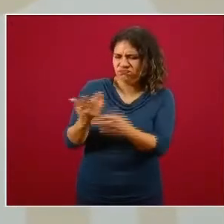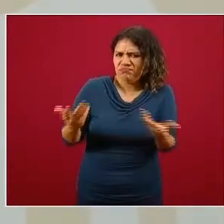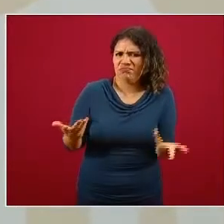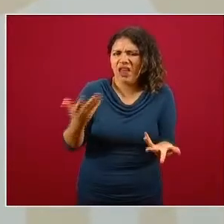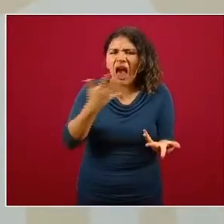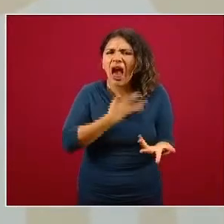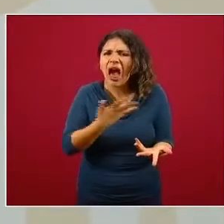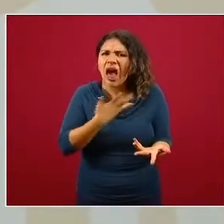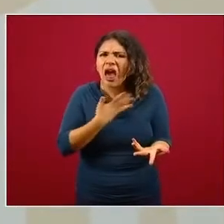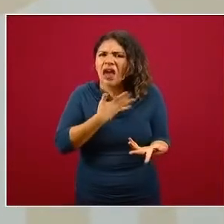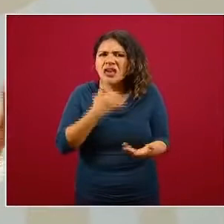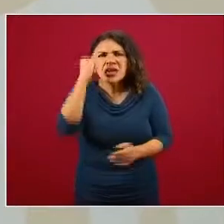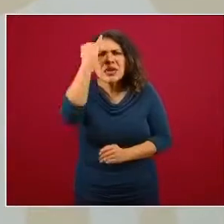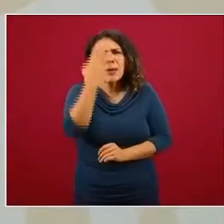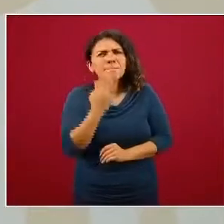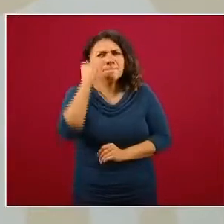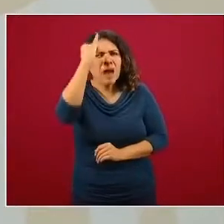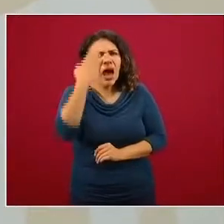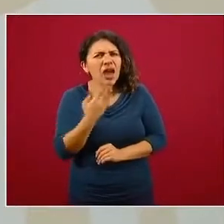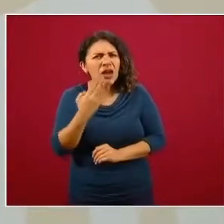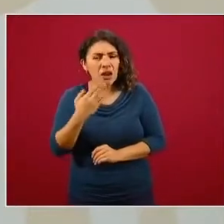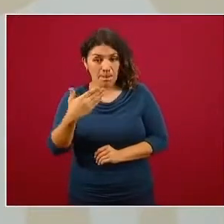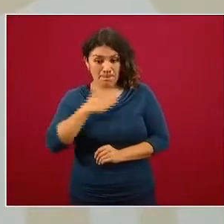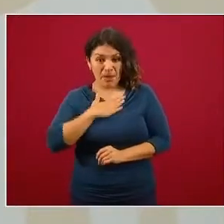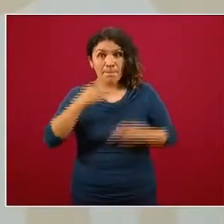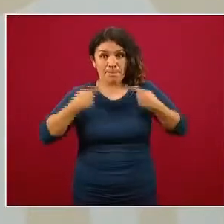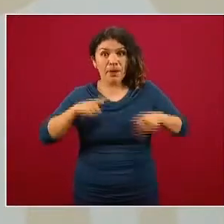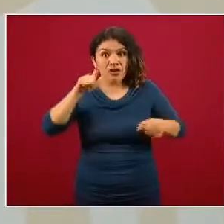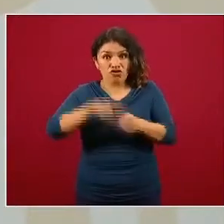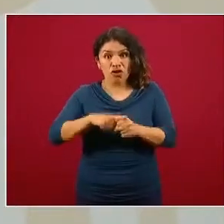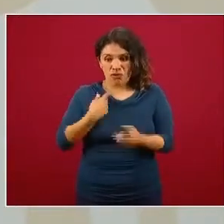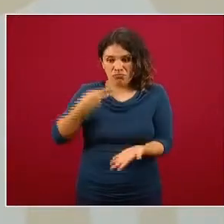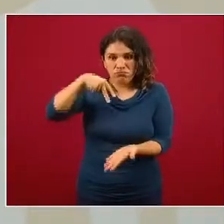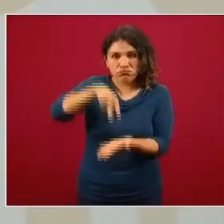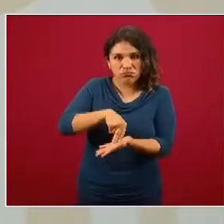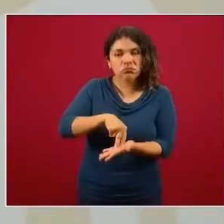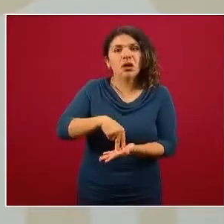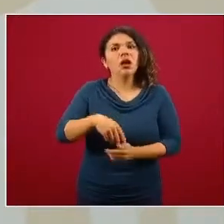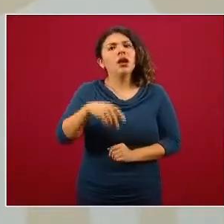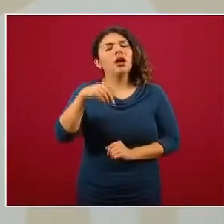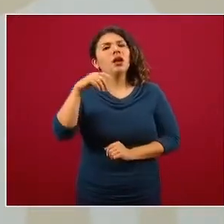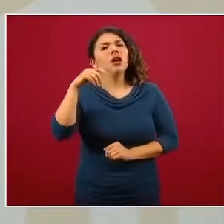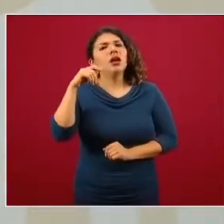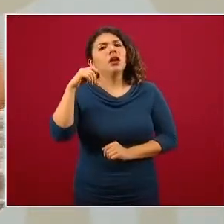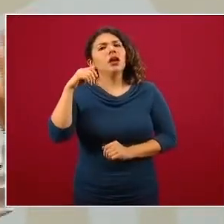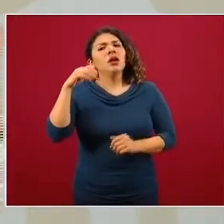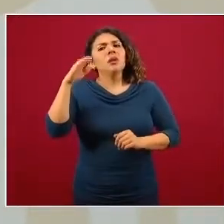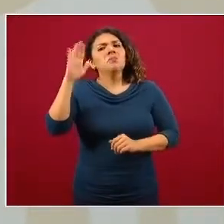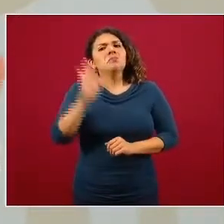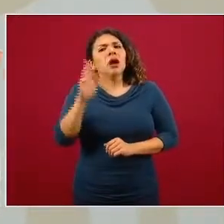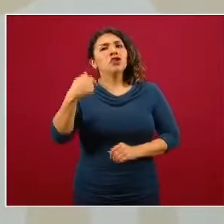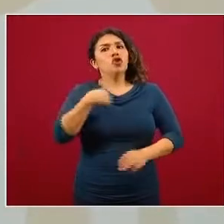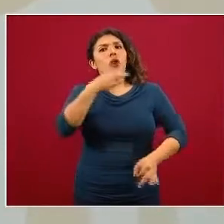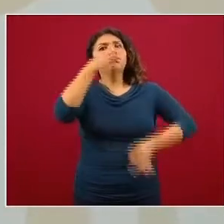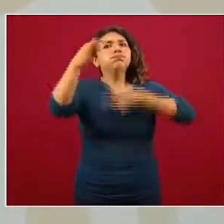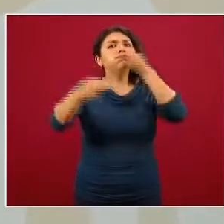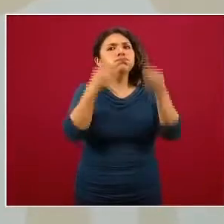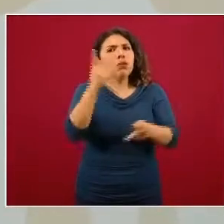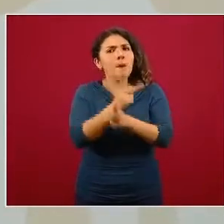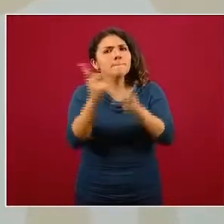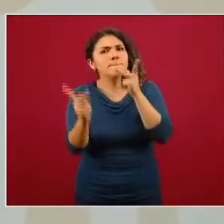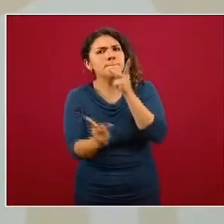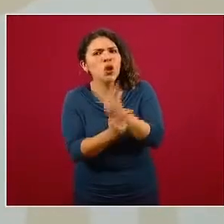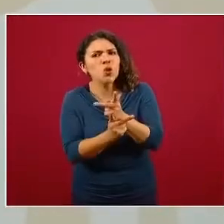hay imágenes de un servidor, del subsecretario de Prevención y Promoción, aparentemente anunciando